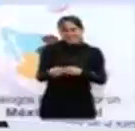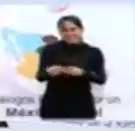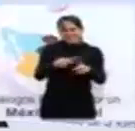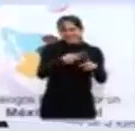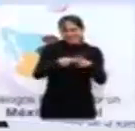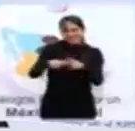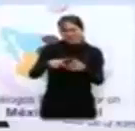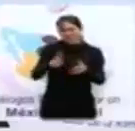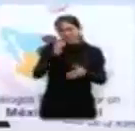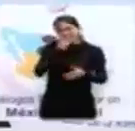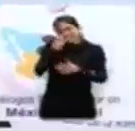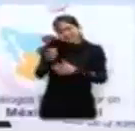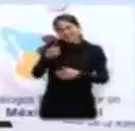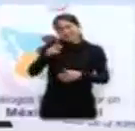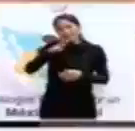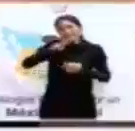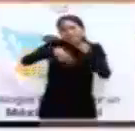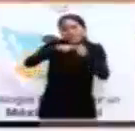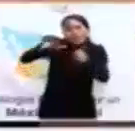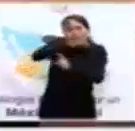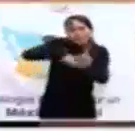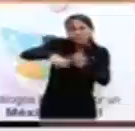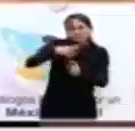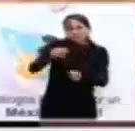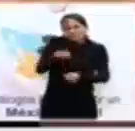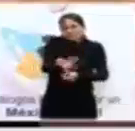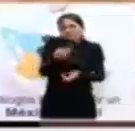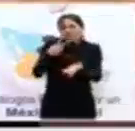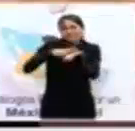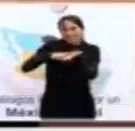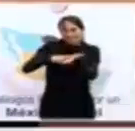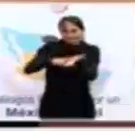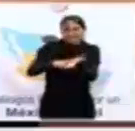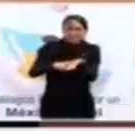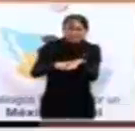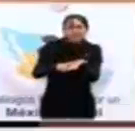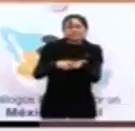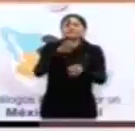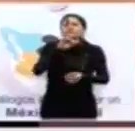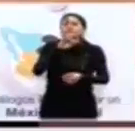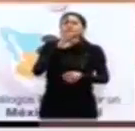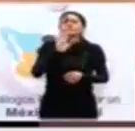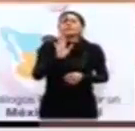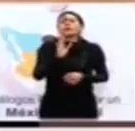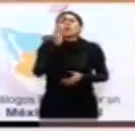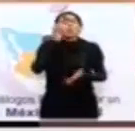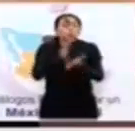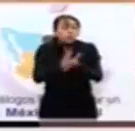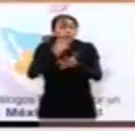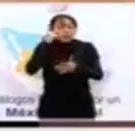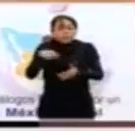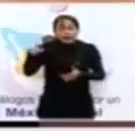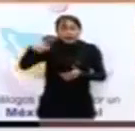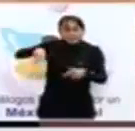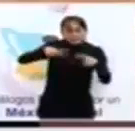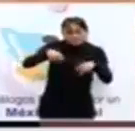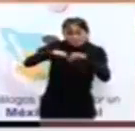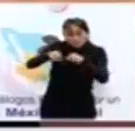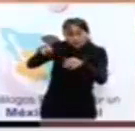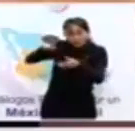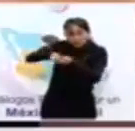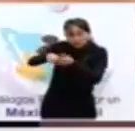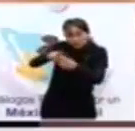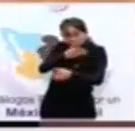poco la reflexión y comenzar a pensar en que más allá de la supervivencia de los productores rurales y de